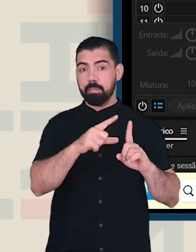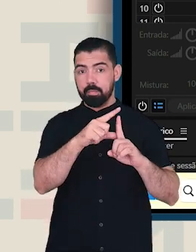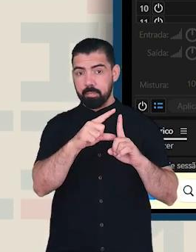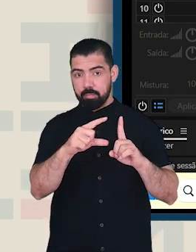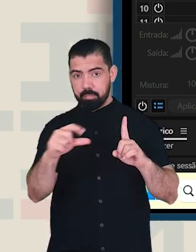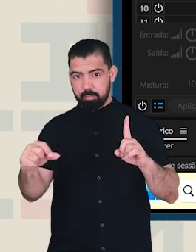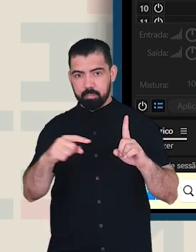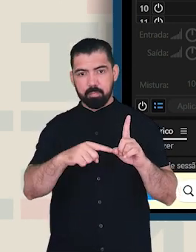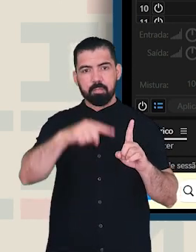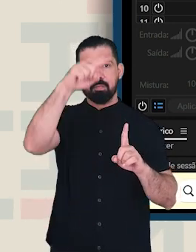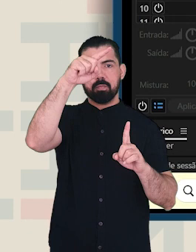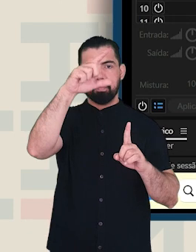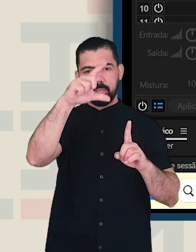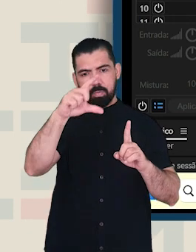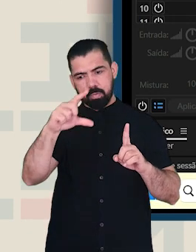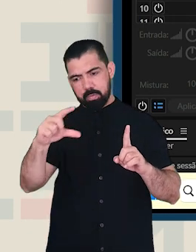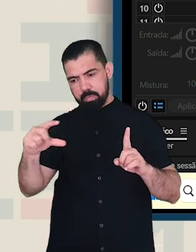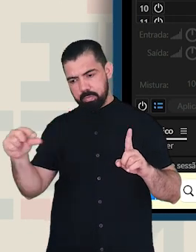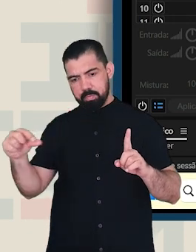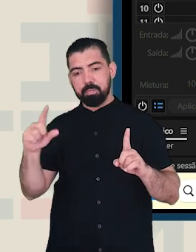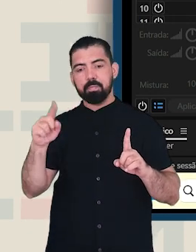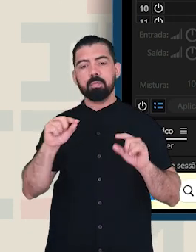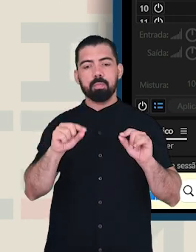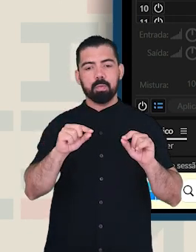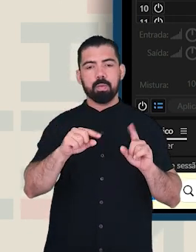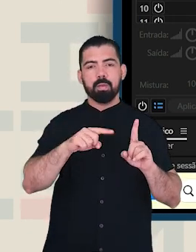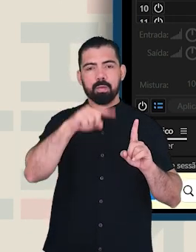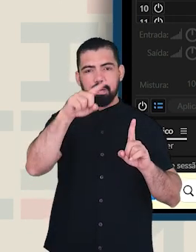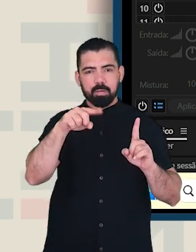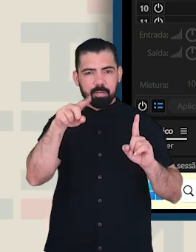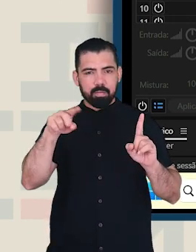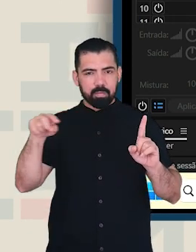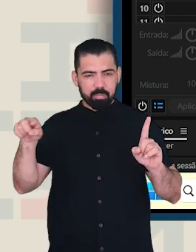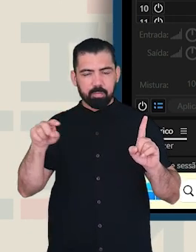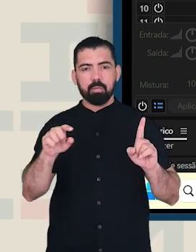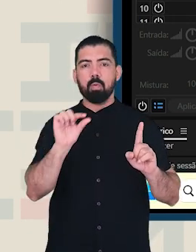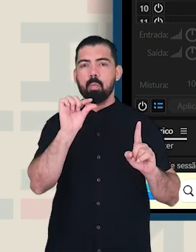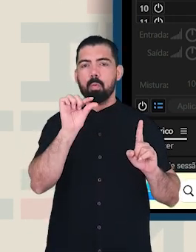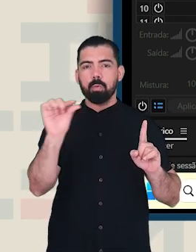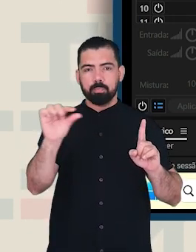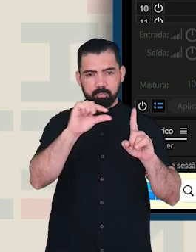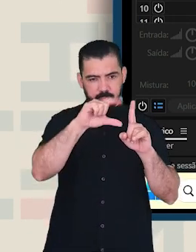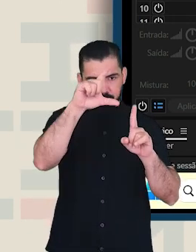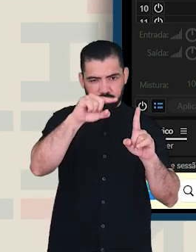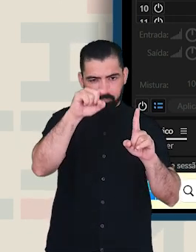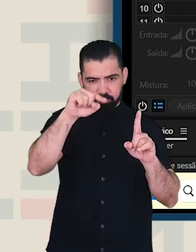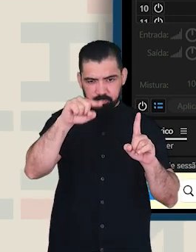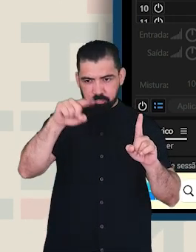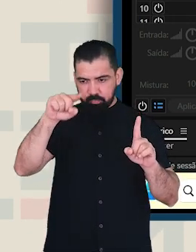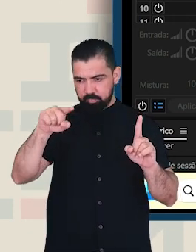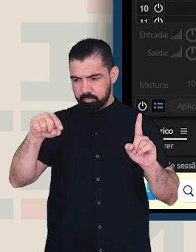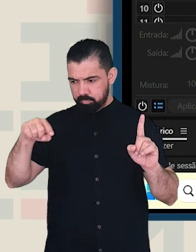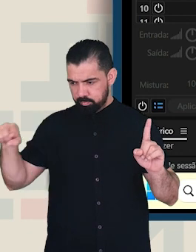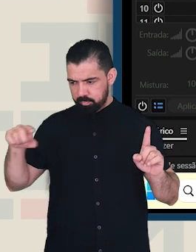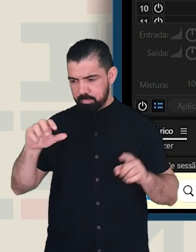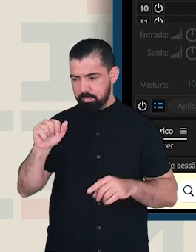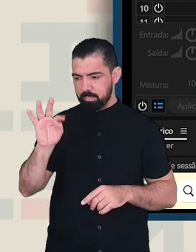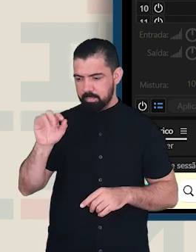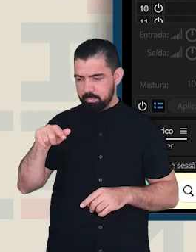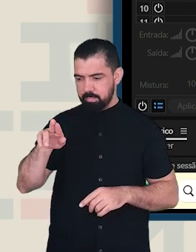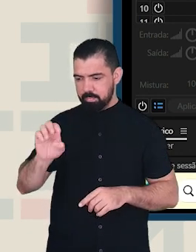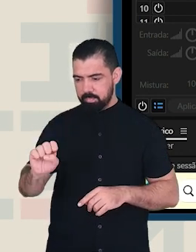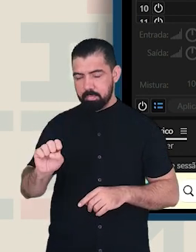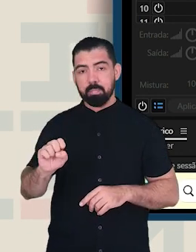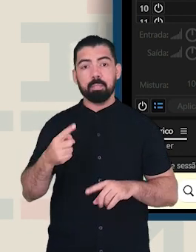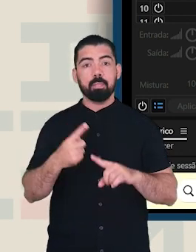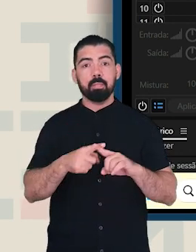manera, que son un monte de ataquecinhos finitos, pequeños. O sea que